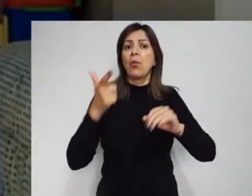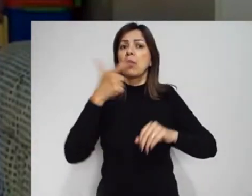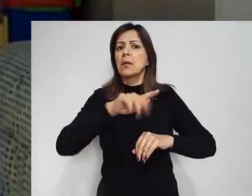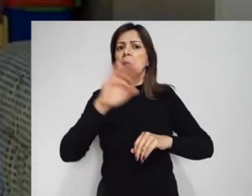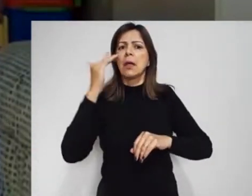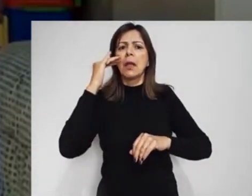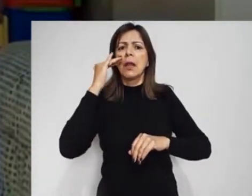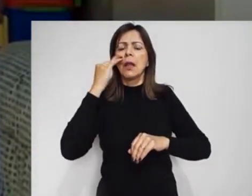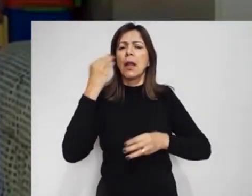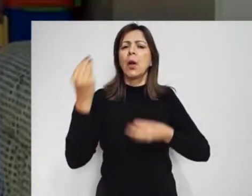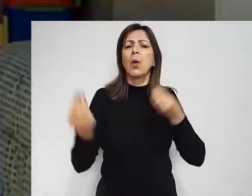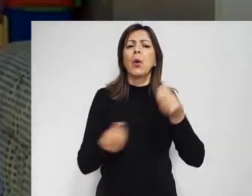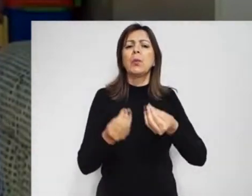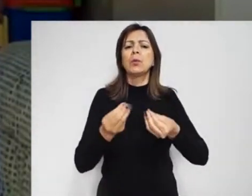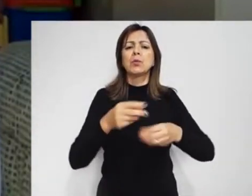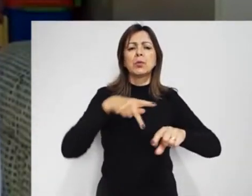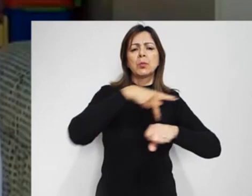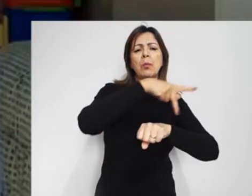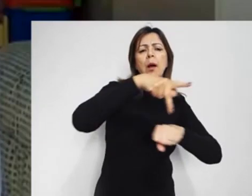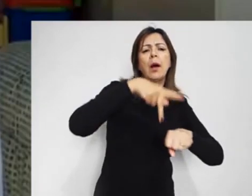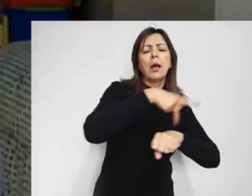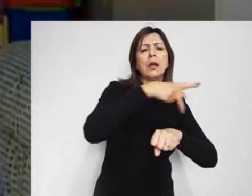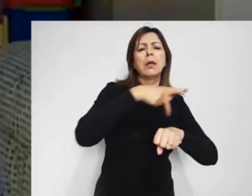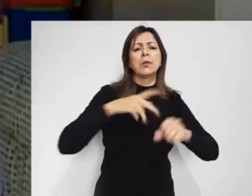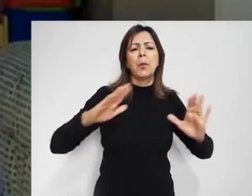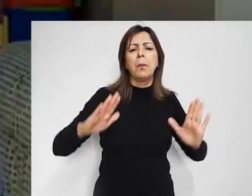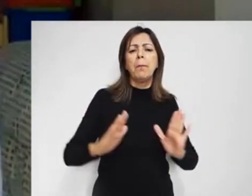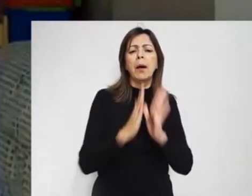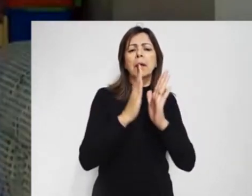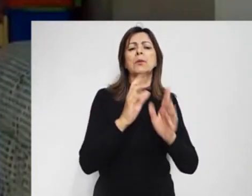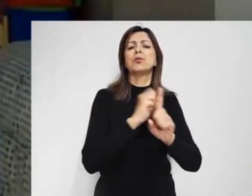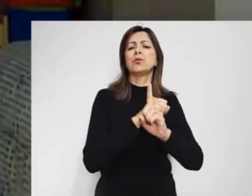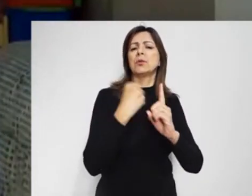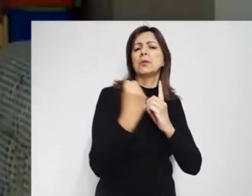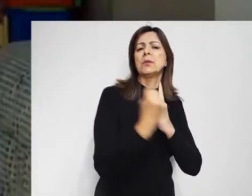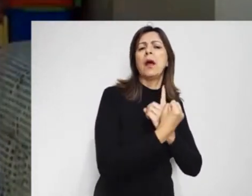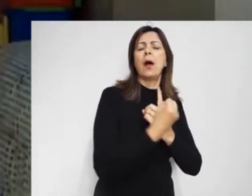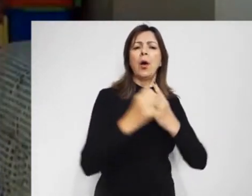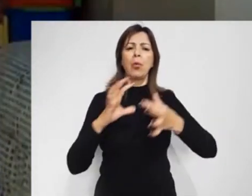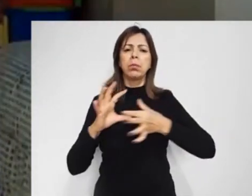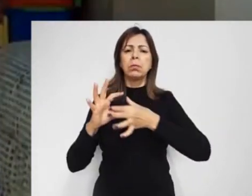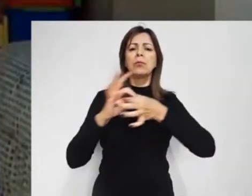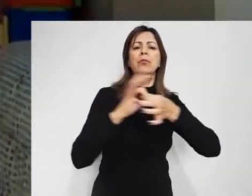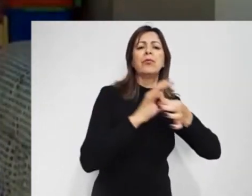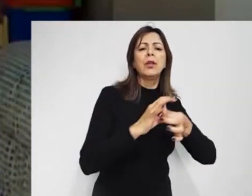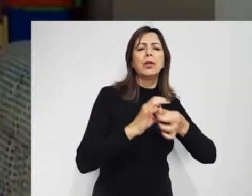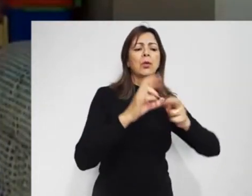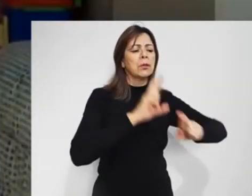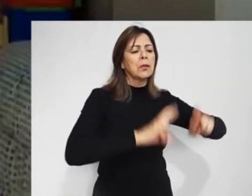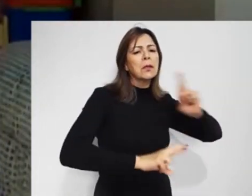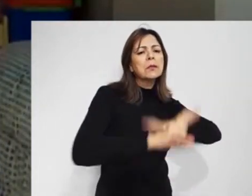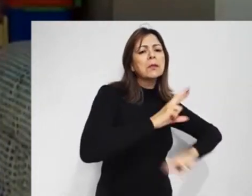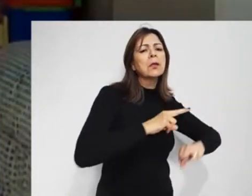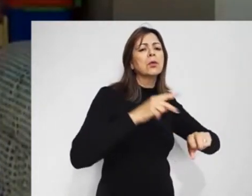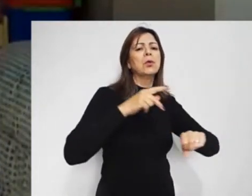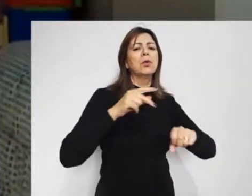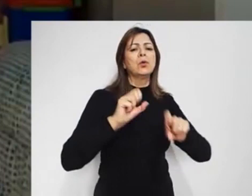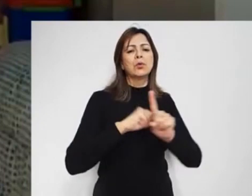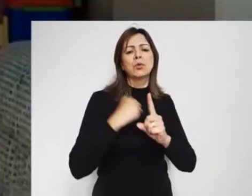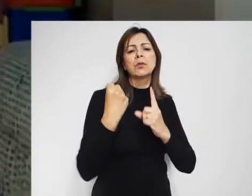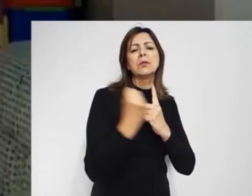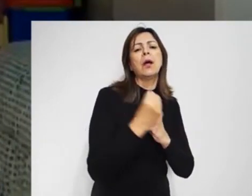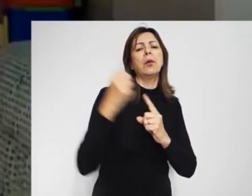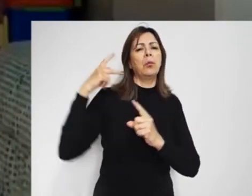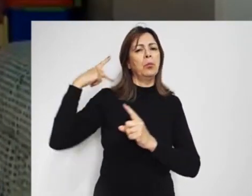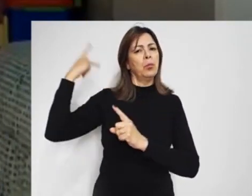las raíces, el impacto social, el vínculo que tiene en las relaciones sociales y políticas de nuestros países, en el entramado